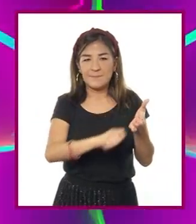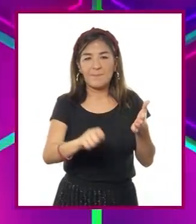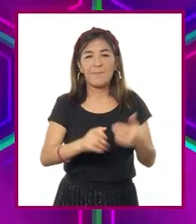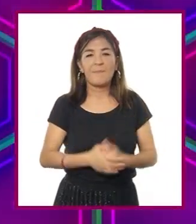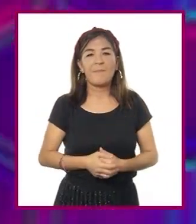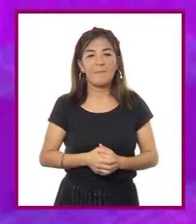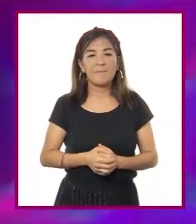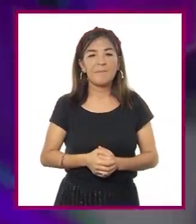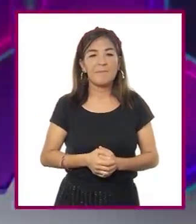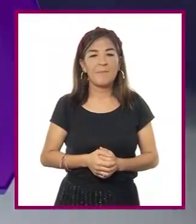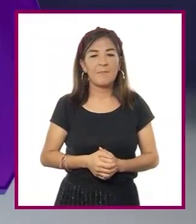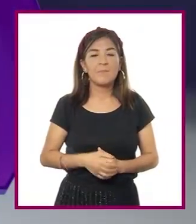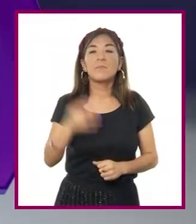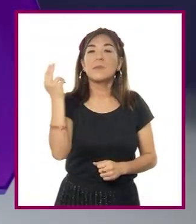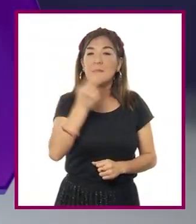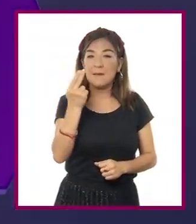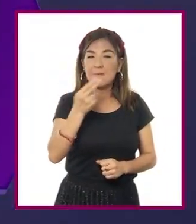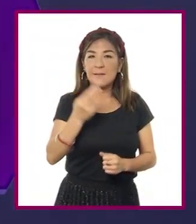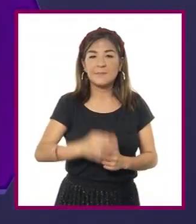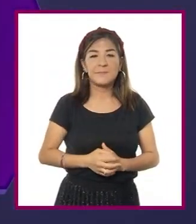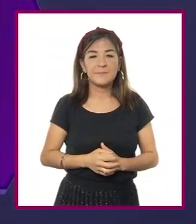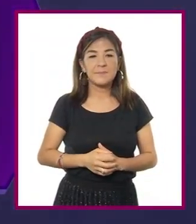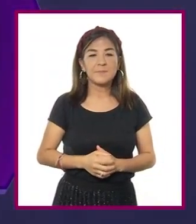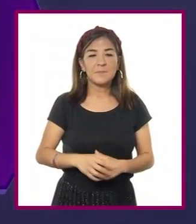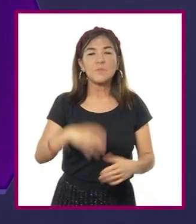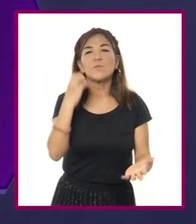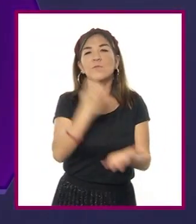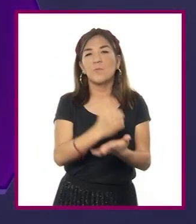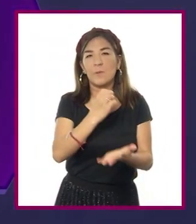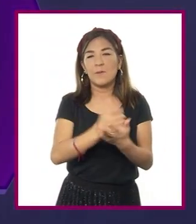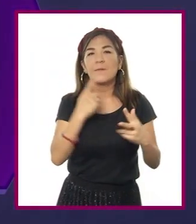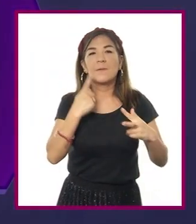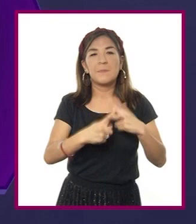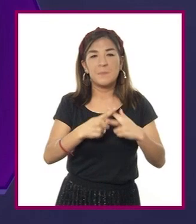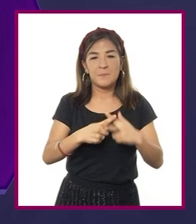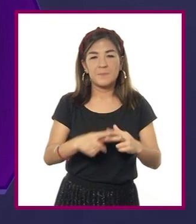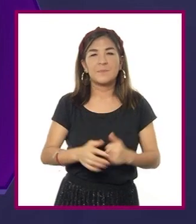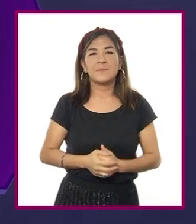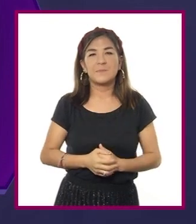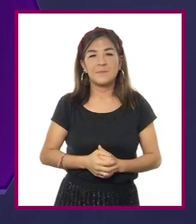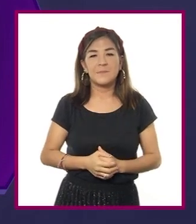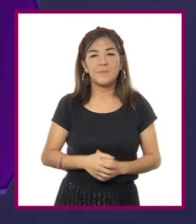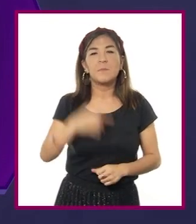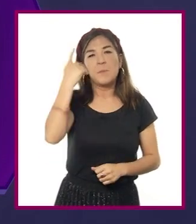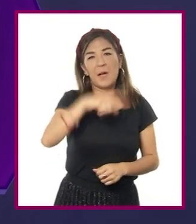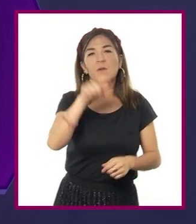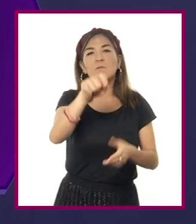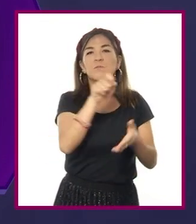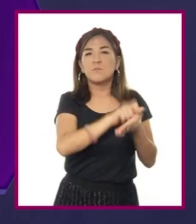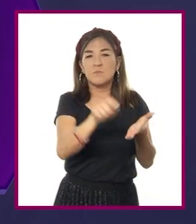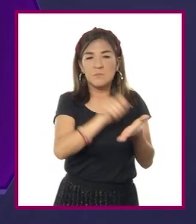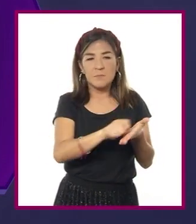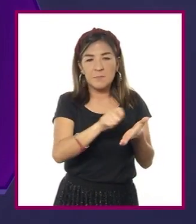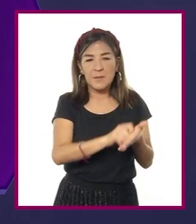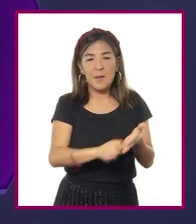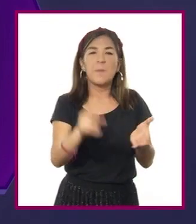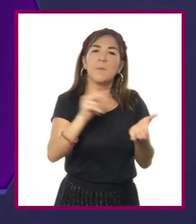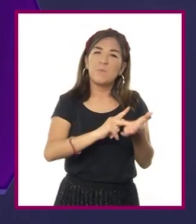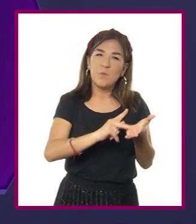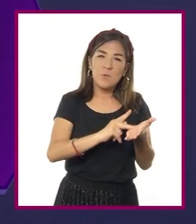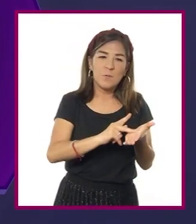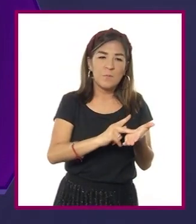ocasión, necesitarán libreta de matemáticas u hojas para realizar anotaciones,